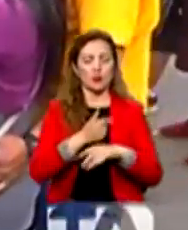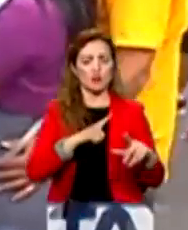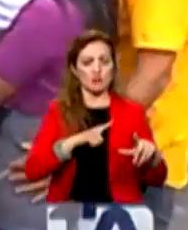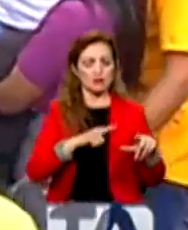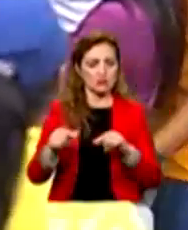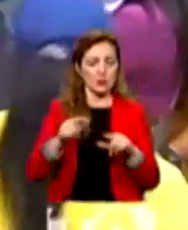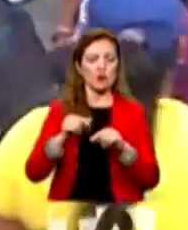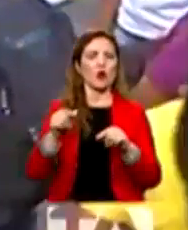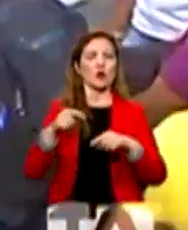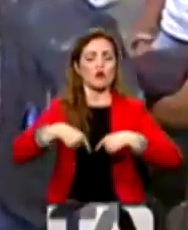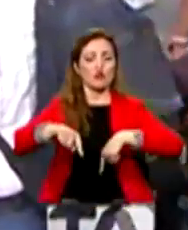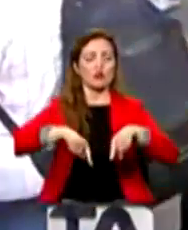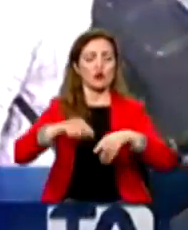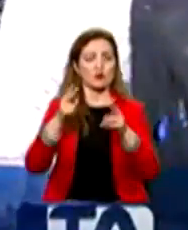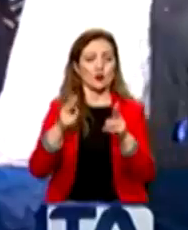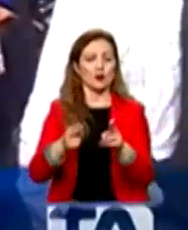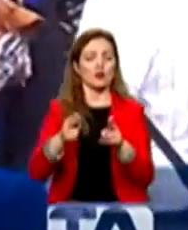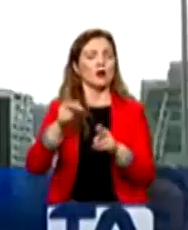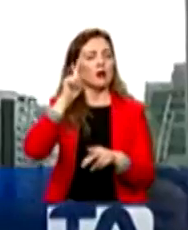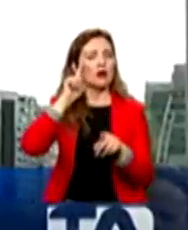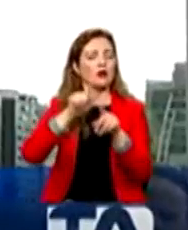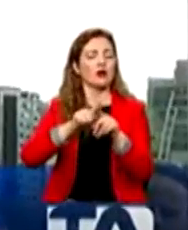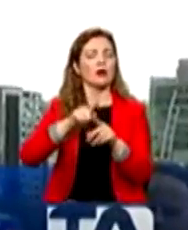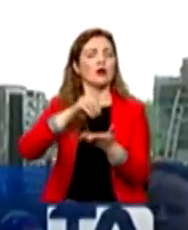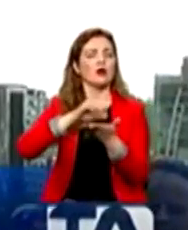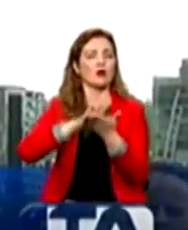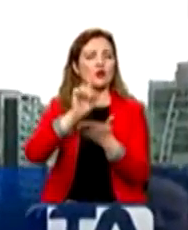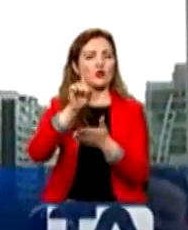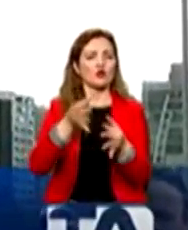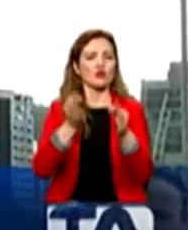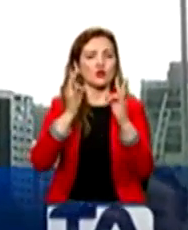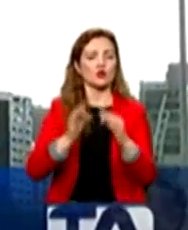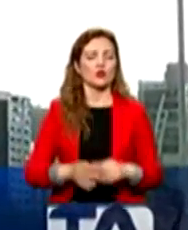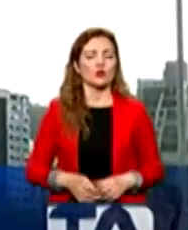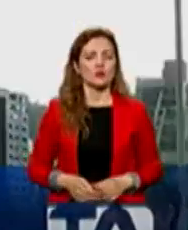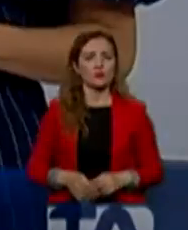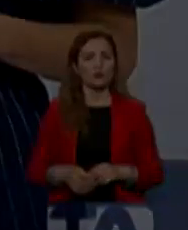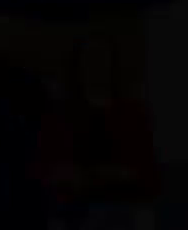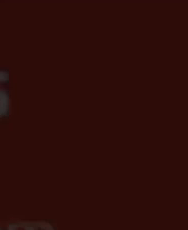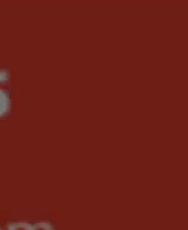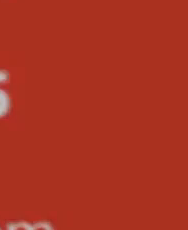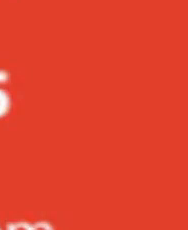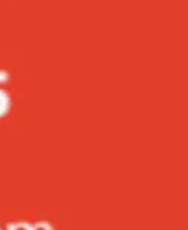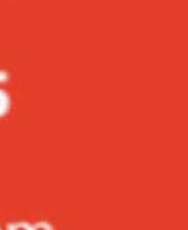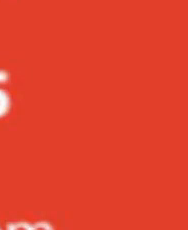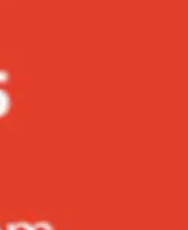acuerdo está en vigencia desde el 1 de febrero. En Quito, Andrea Samaniego, 24 horas.